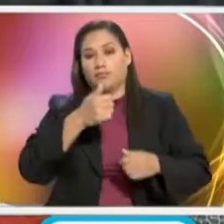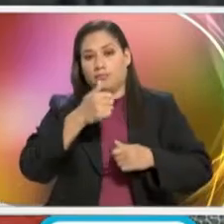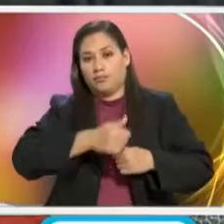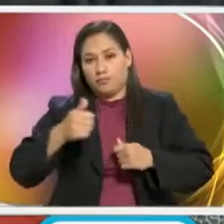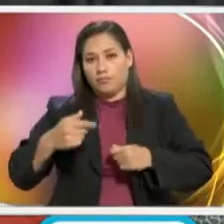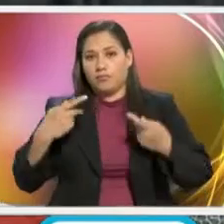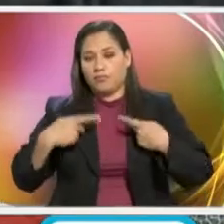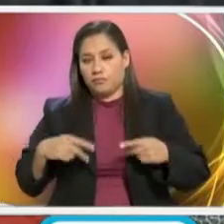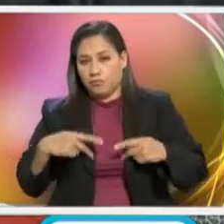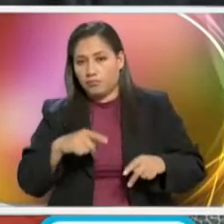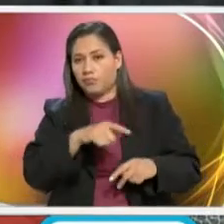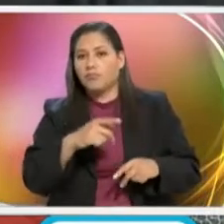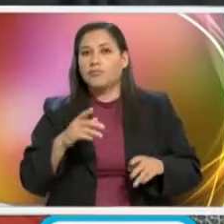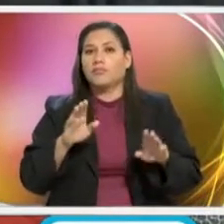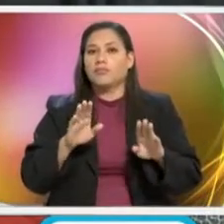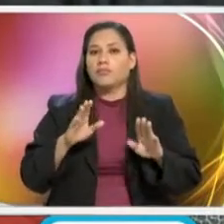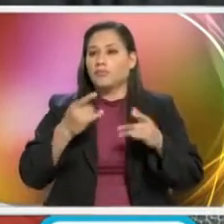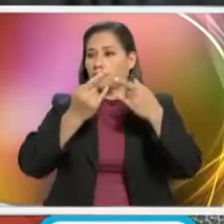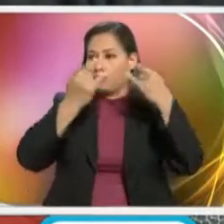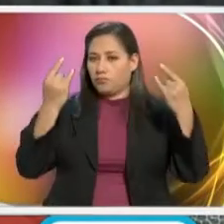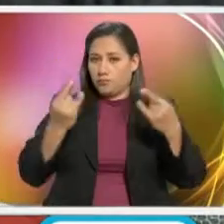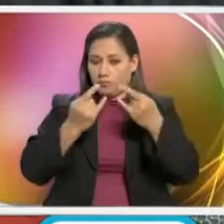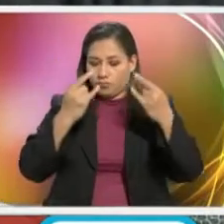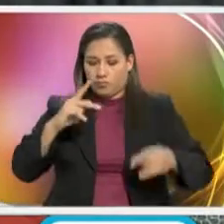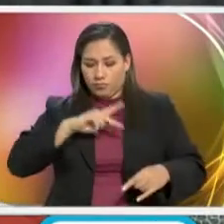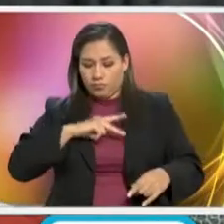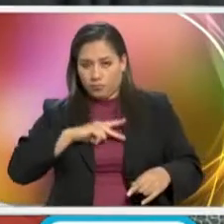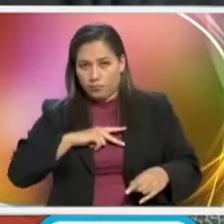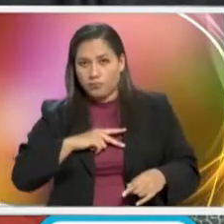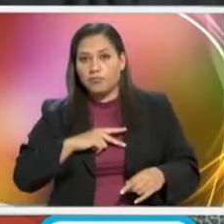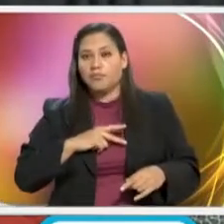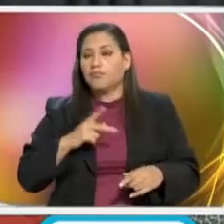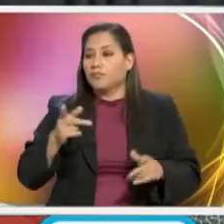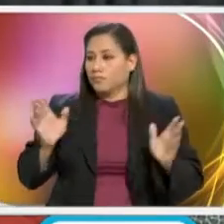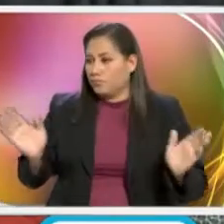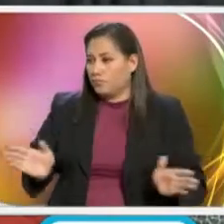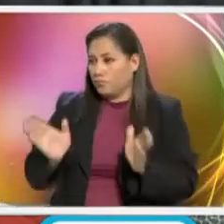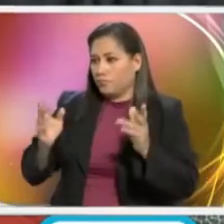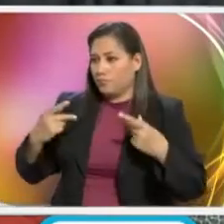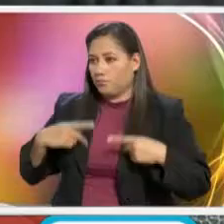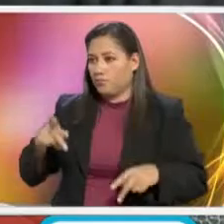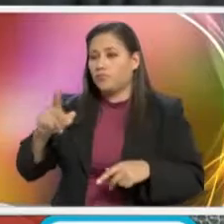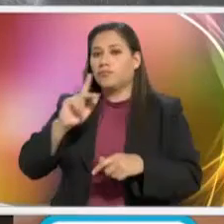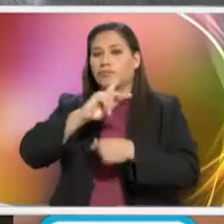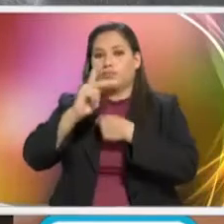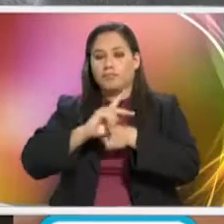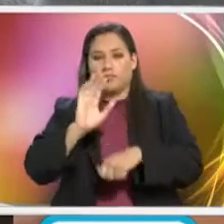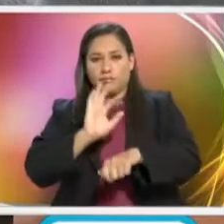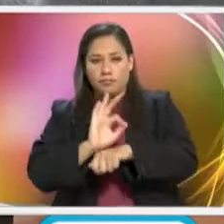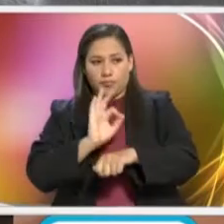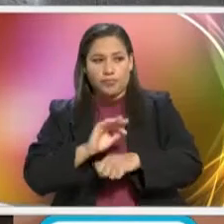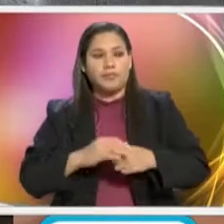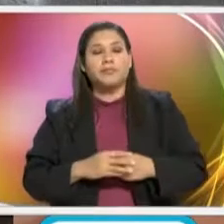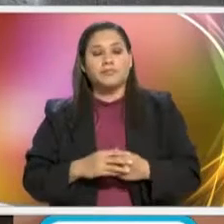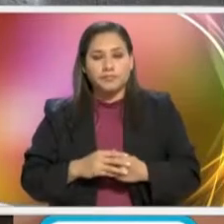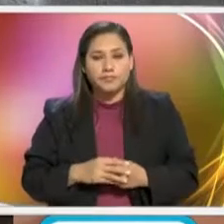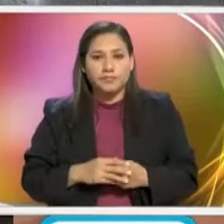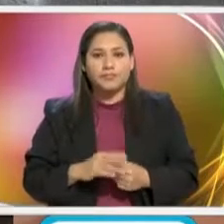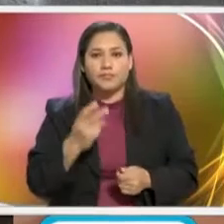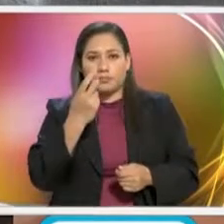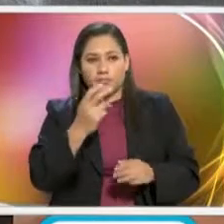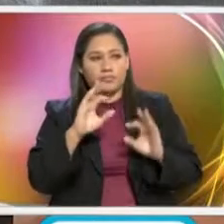una arenga de sí mismo, motivando a las personas del día de hoy a la defensa de la patria. Que de alguna